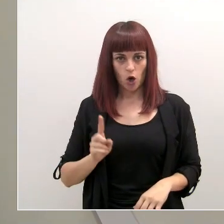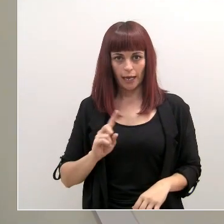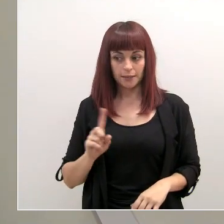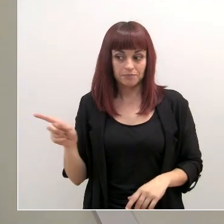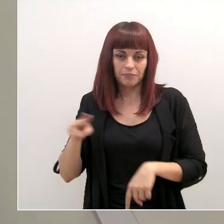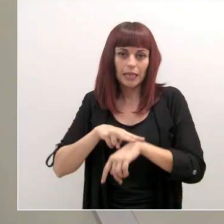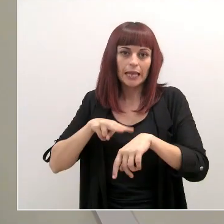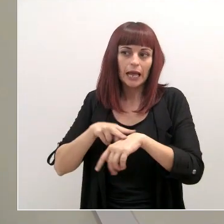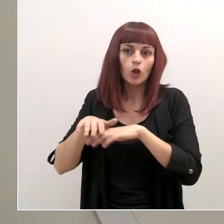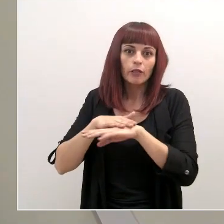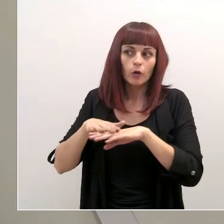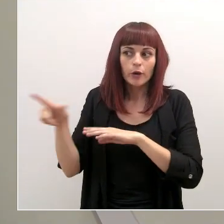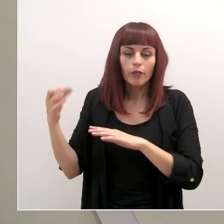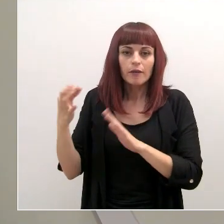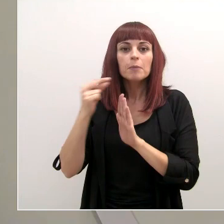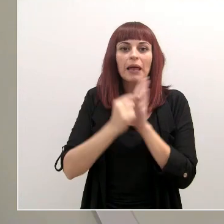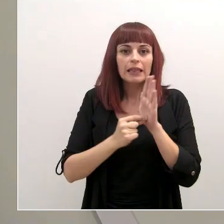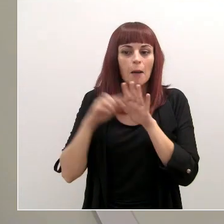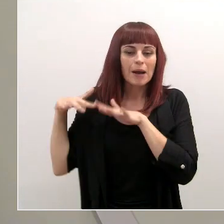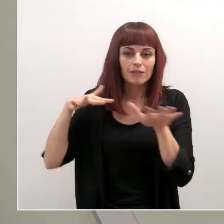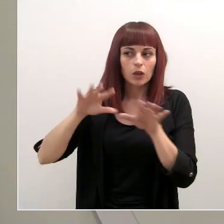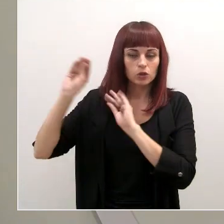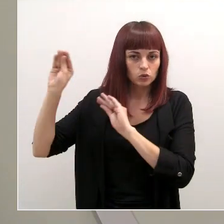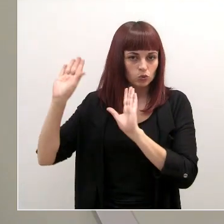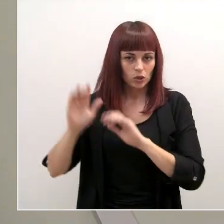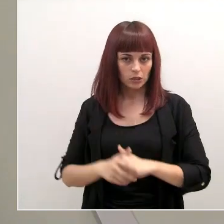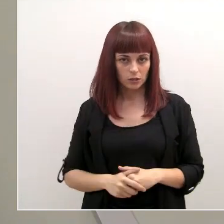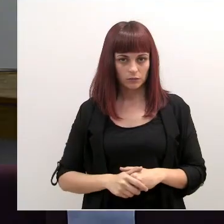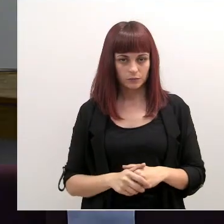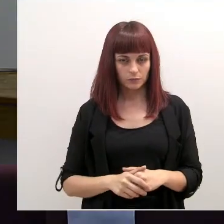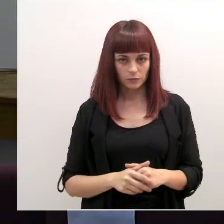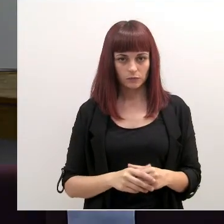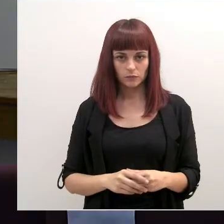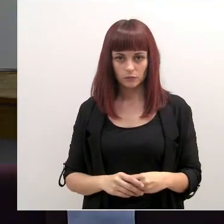en la delegación del Gobierno el tomar medidas sobre las manifestaciones.